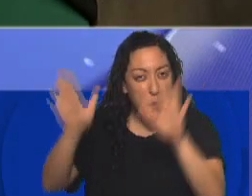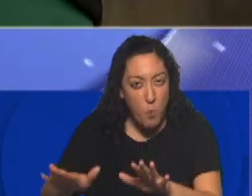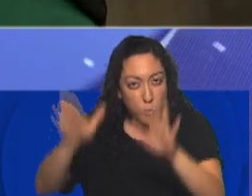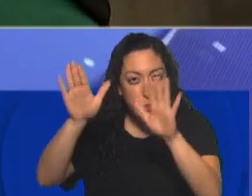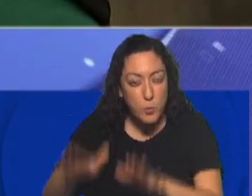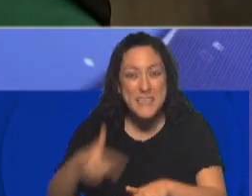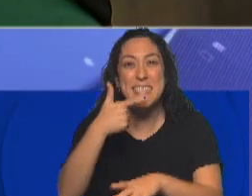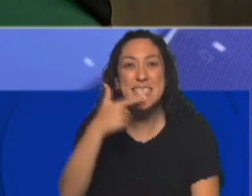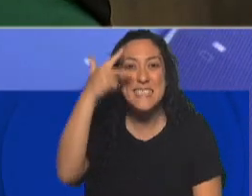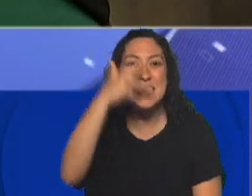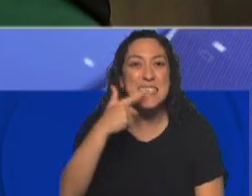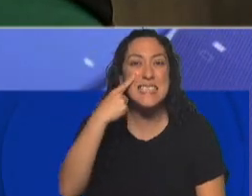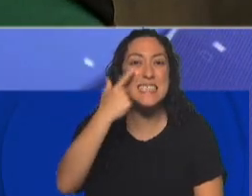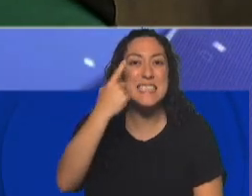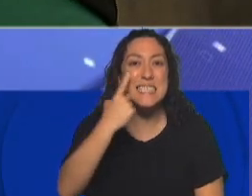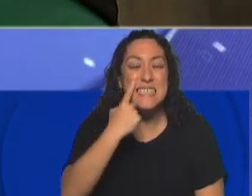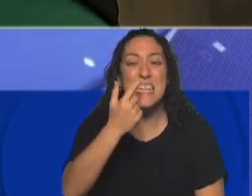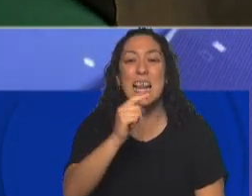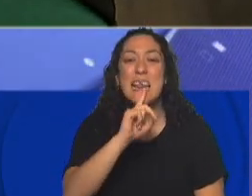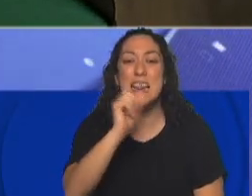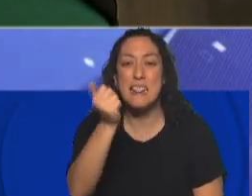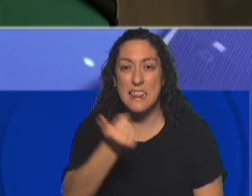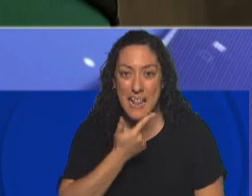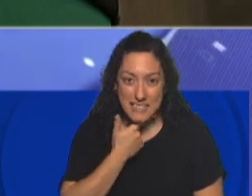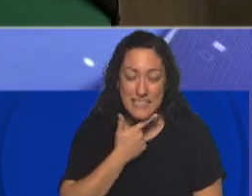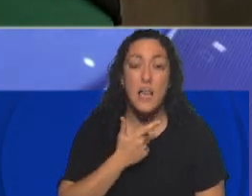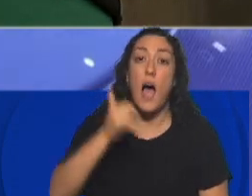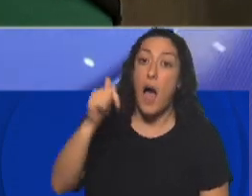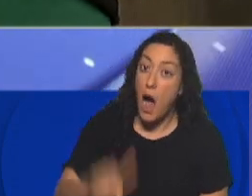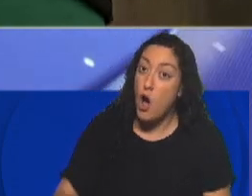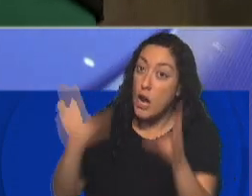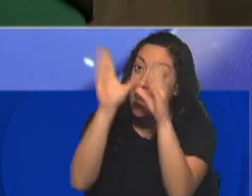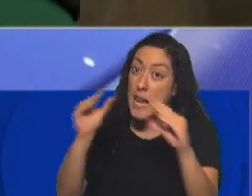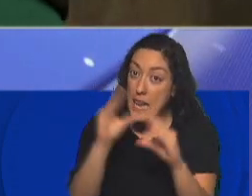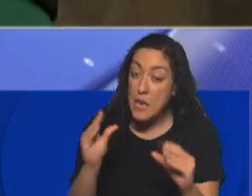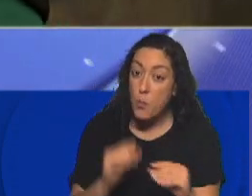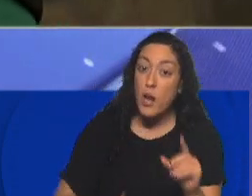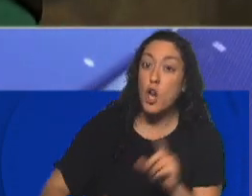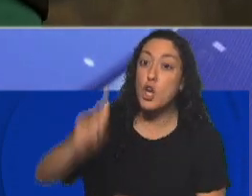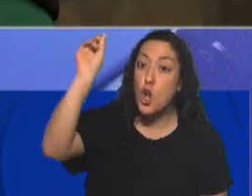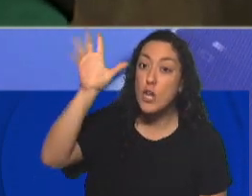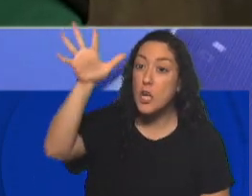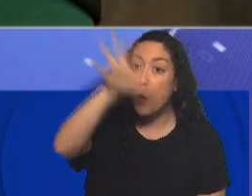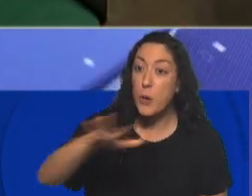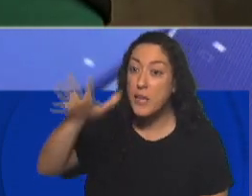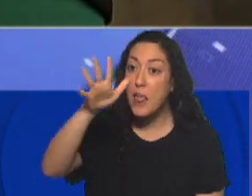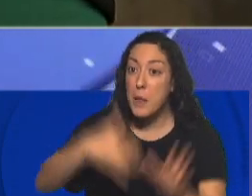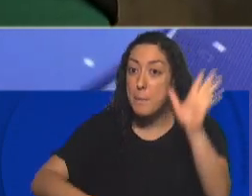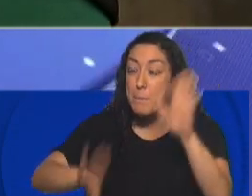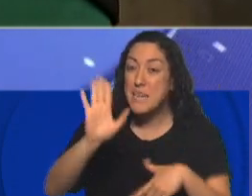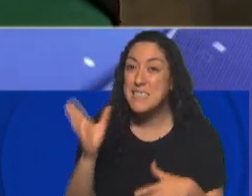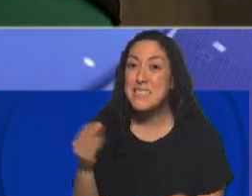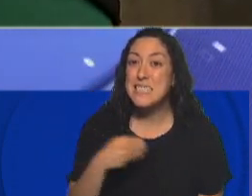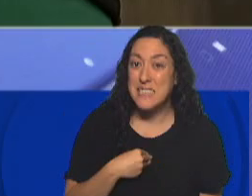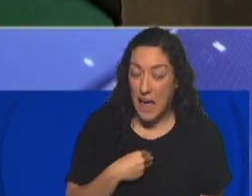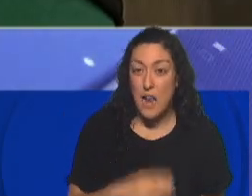chiitas. Por eso remarcamos, estos ataques ya se registran en el norte del Líbano y donde hay comunidades mayoritariamente